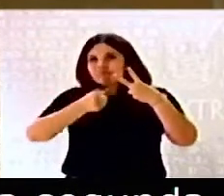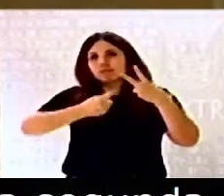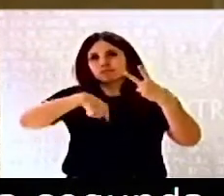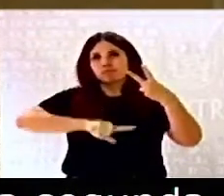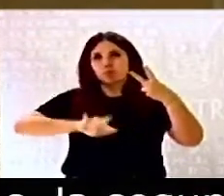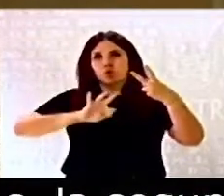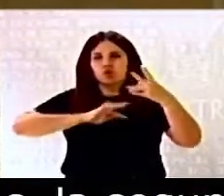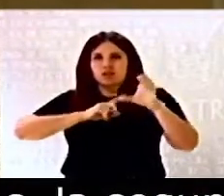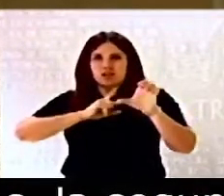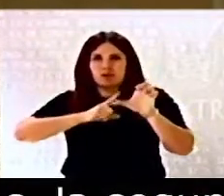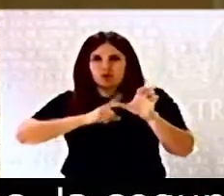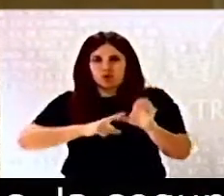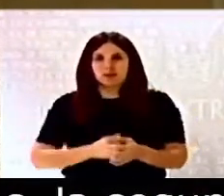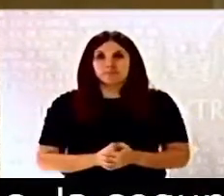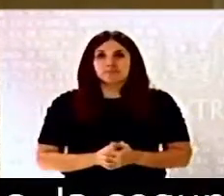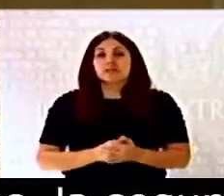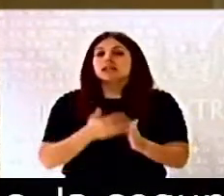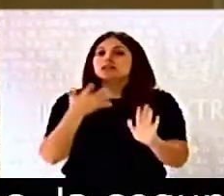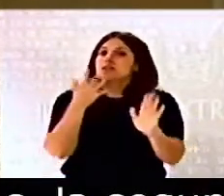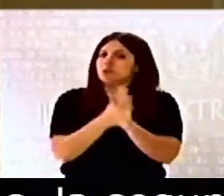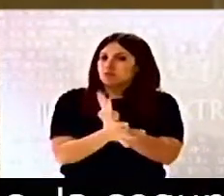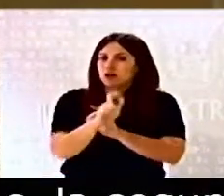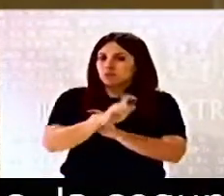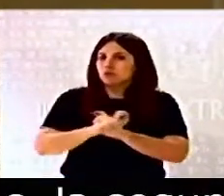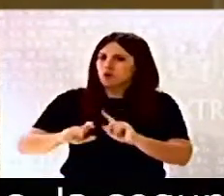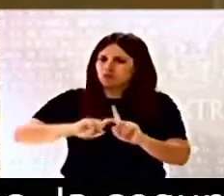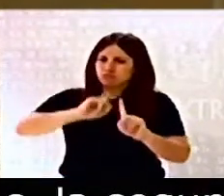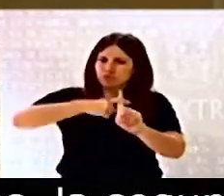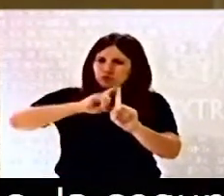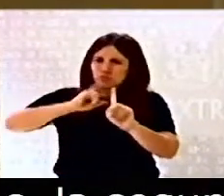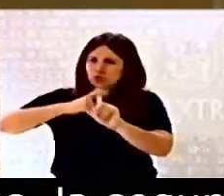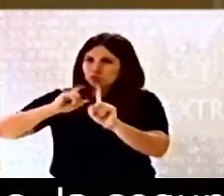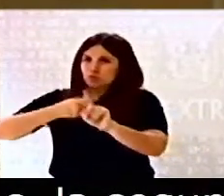pero seguimos teniendo una tasa de positividad alta. Saben ustedes que la OMS